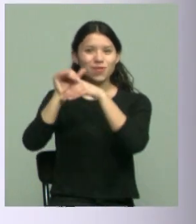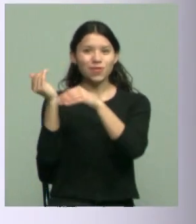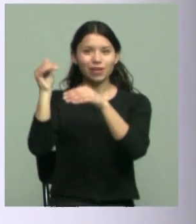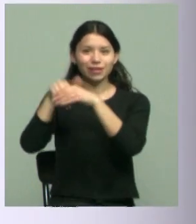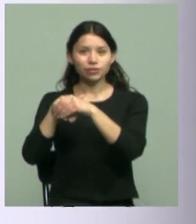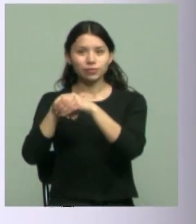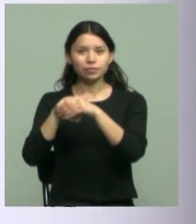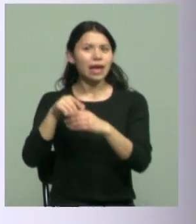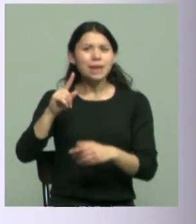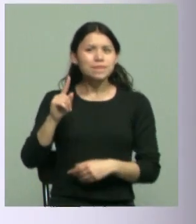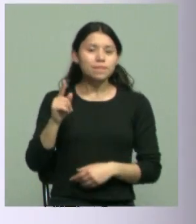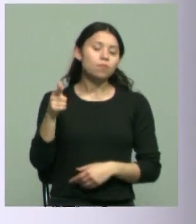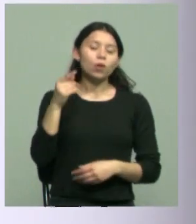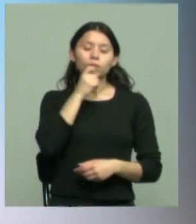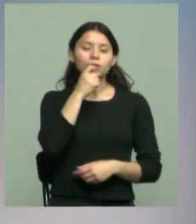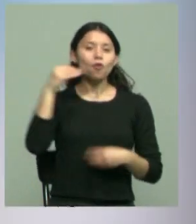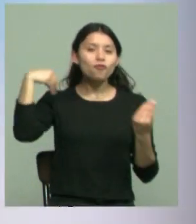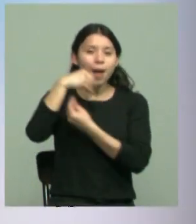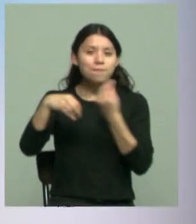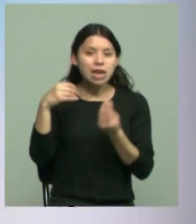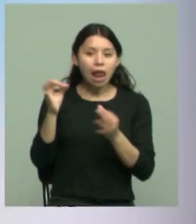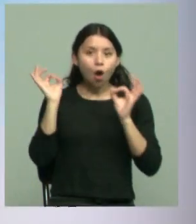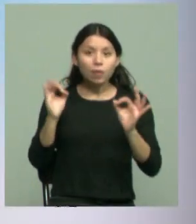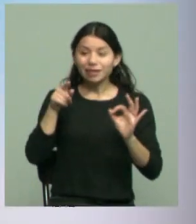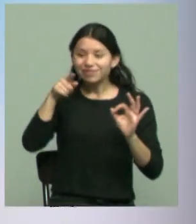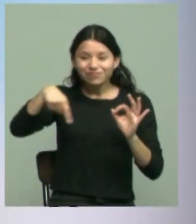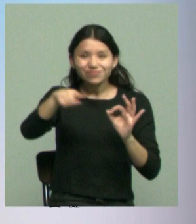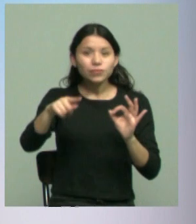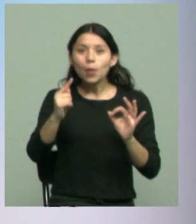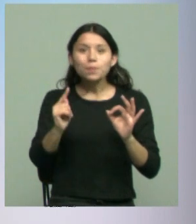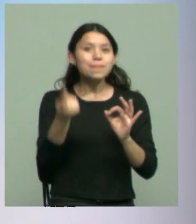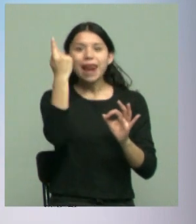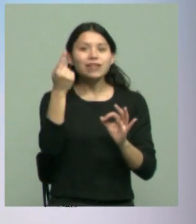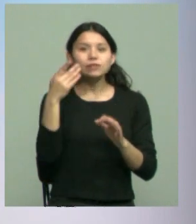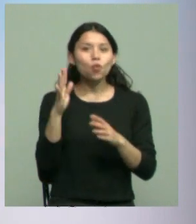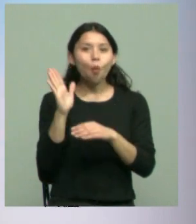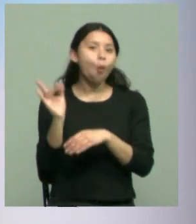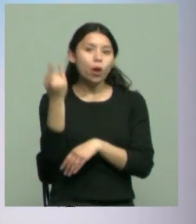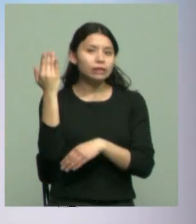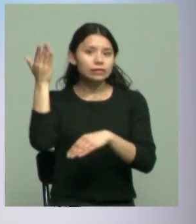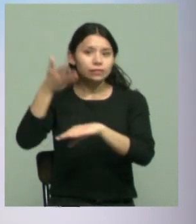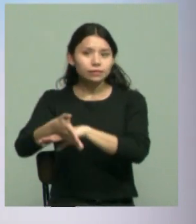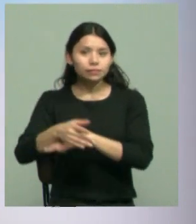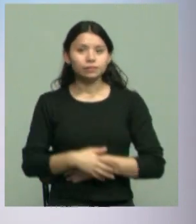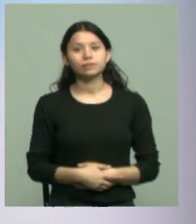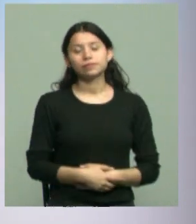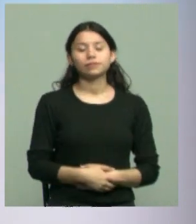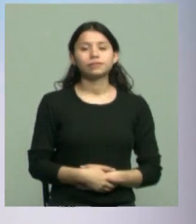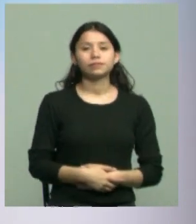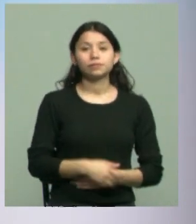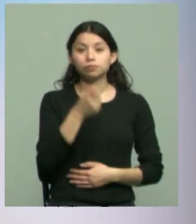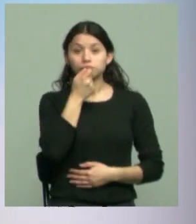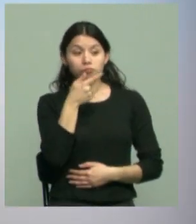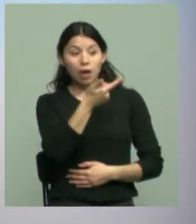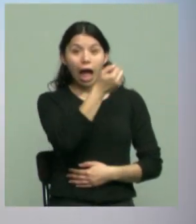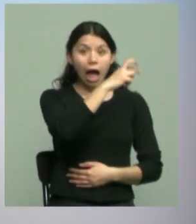asistir a la universidad en toda su familia? ¿Estarías de acuerdo en incorporar videos, podcasts, simuladores y otras plataformas a tu